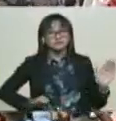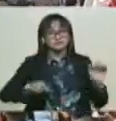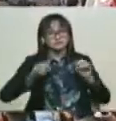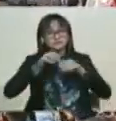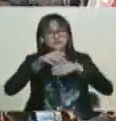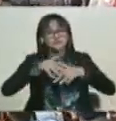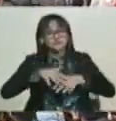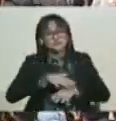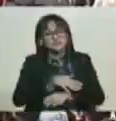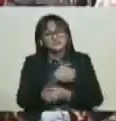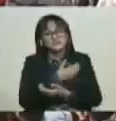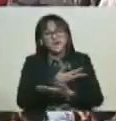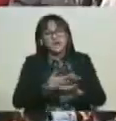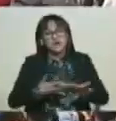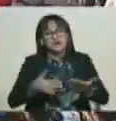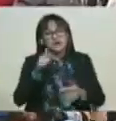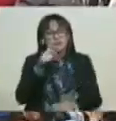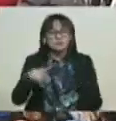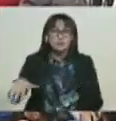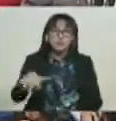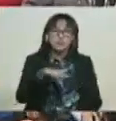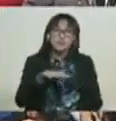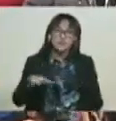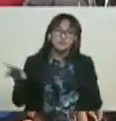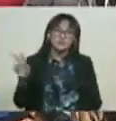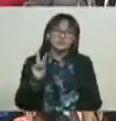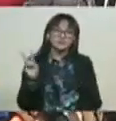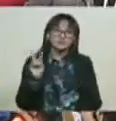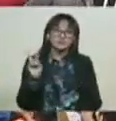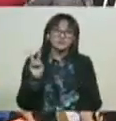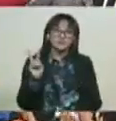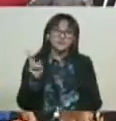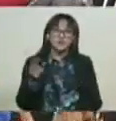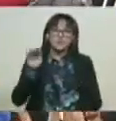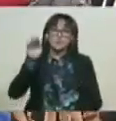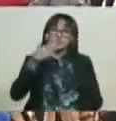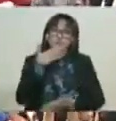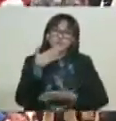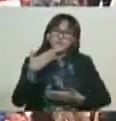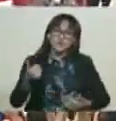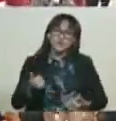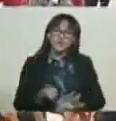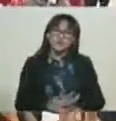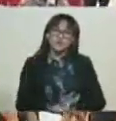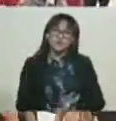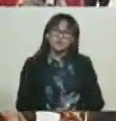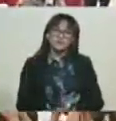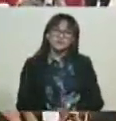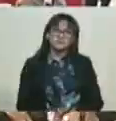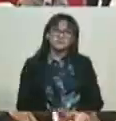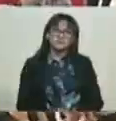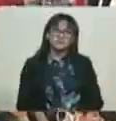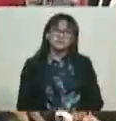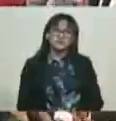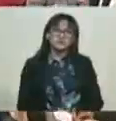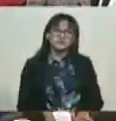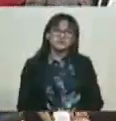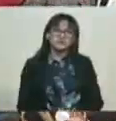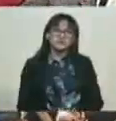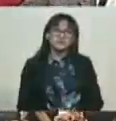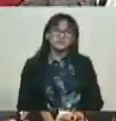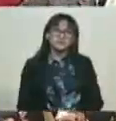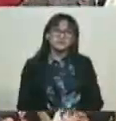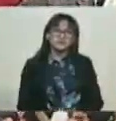sagrada y bendita al pueblo de venezuela y nos dé un futuro mejor futuro grandioso